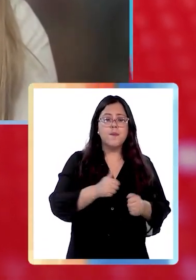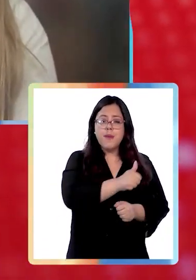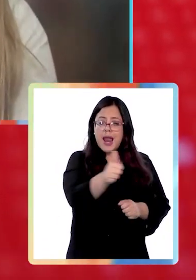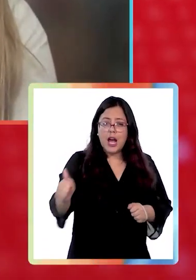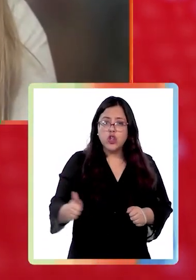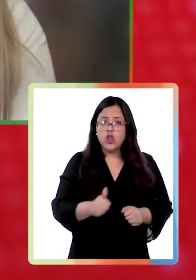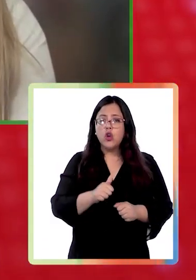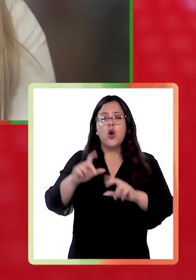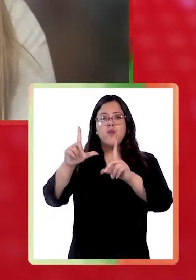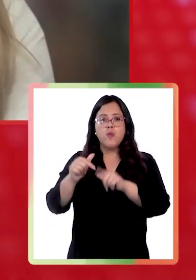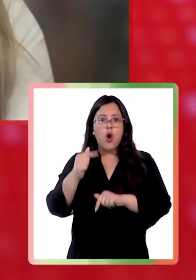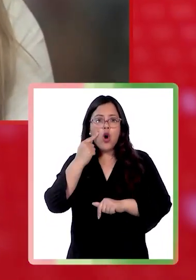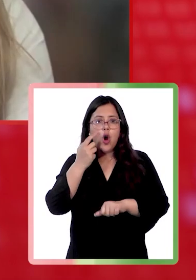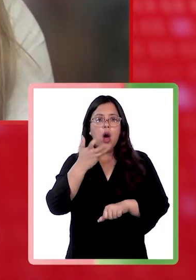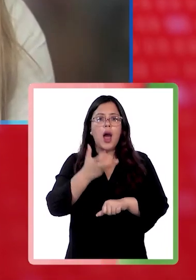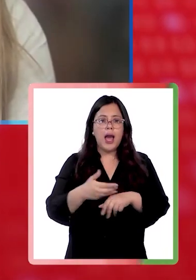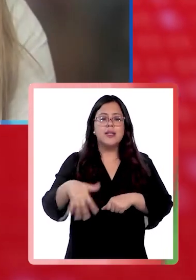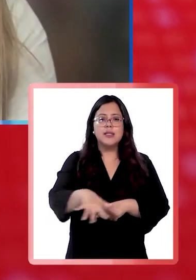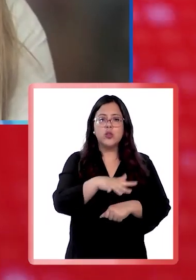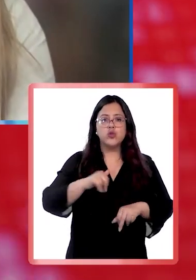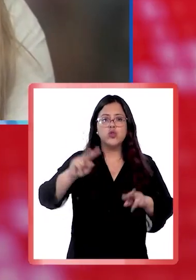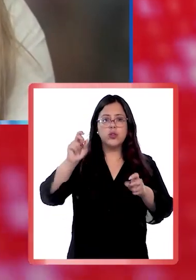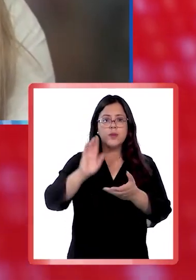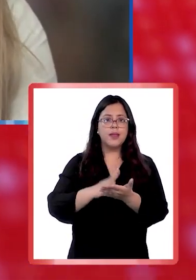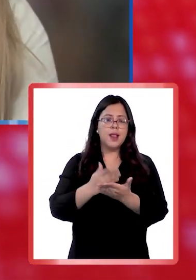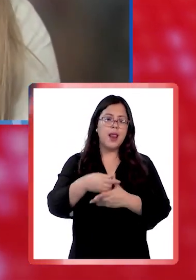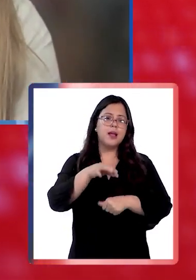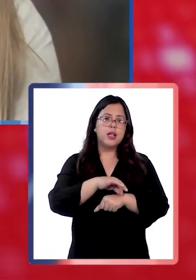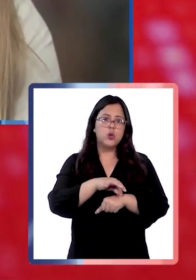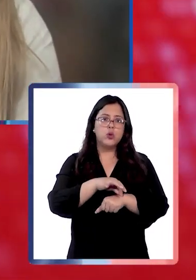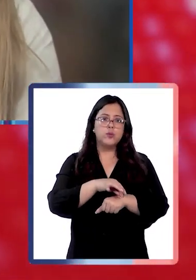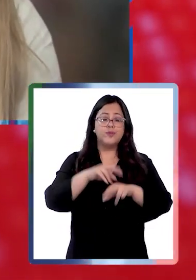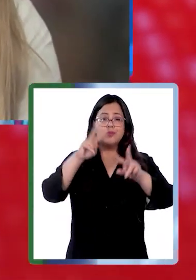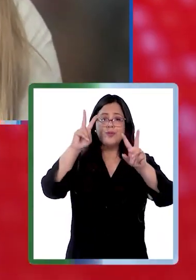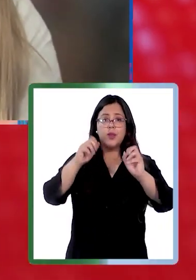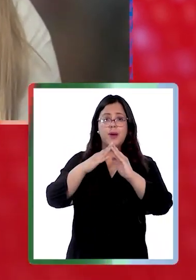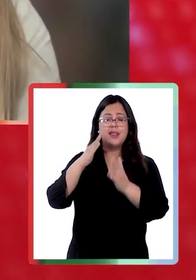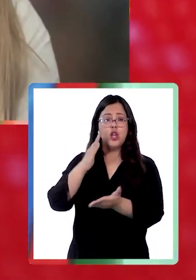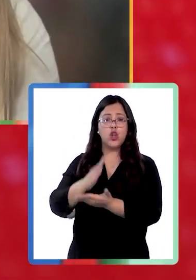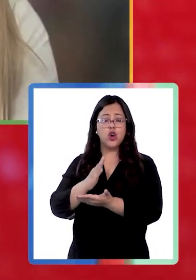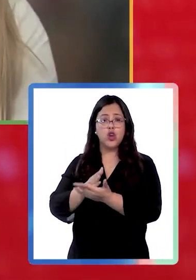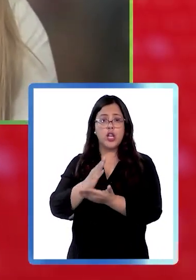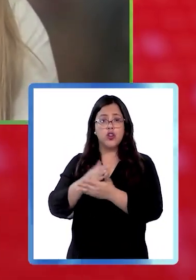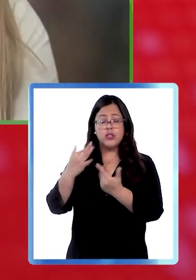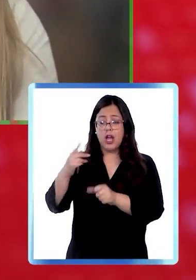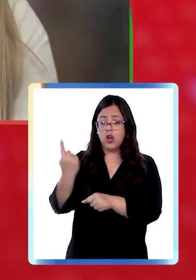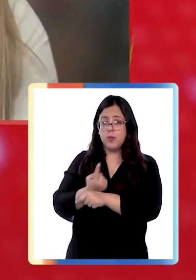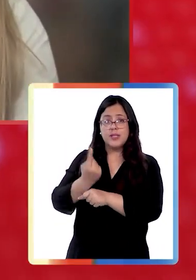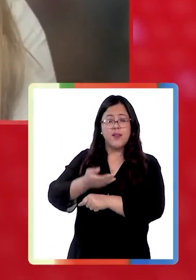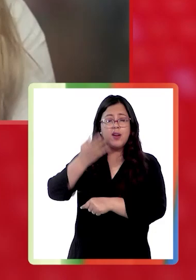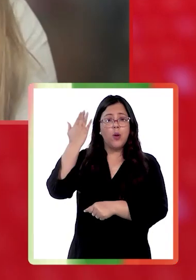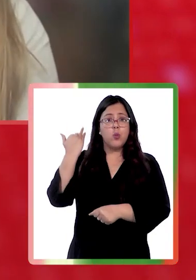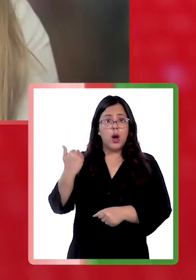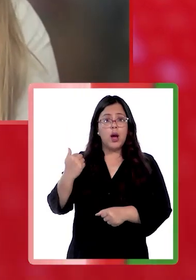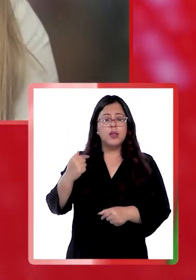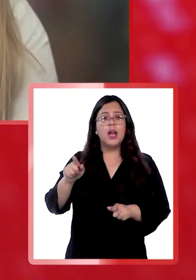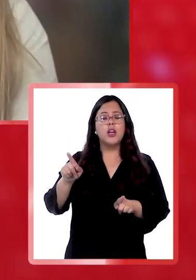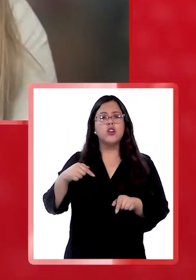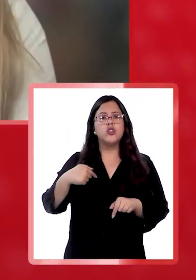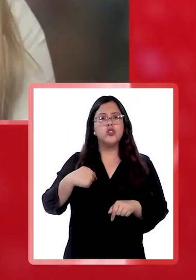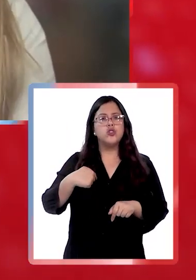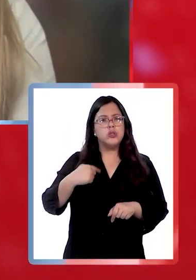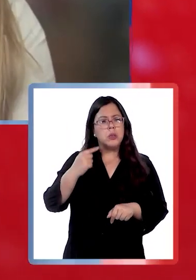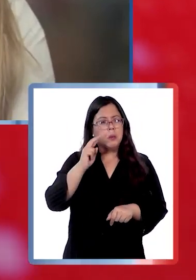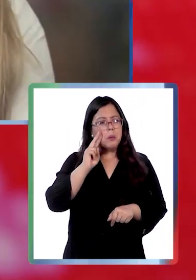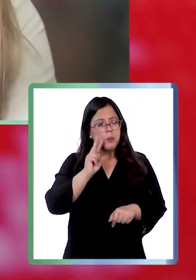no es universal, también hay poco conocimiento de que existen las instancias en ámbito de salud. En ámbito escolar, como conversábamos antes, yo